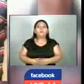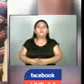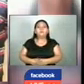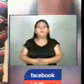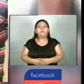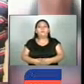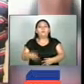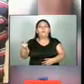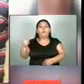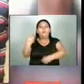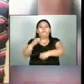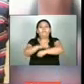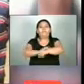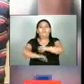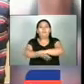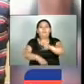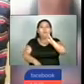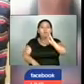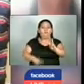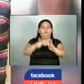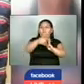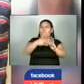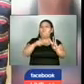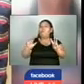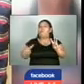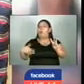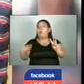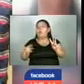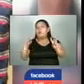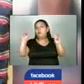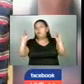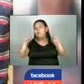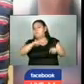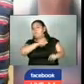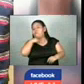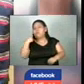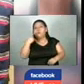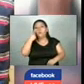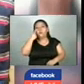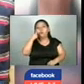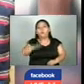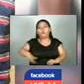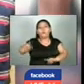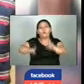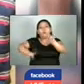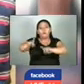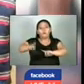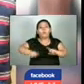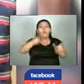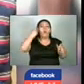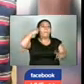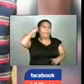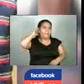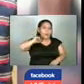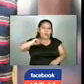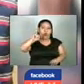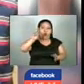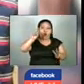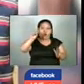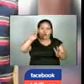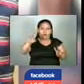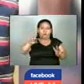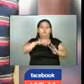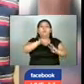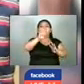Y la policía capturó a tres sujetos acusados de cometer un homicidio en Santa Ana. Son identificados como José Salvador Cárcamo